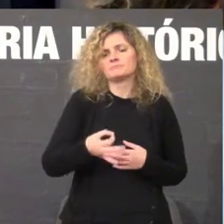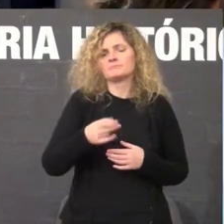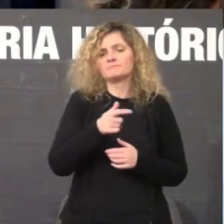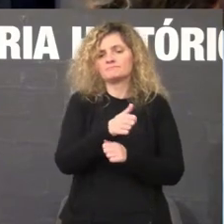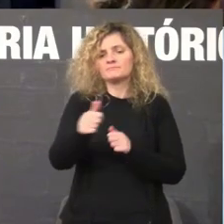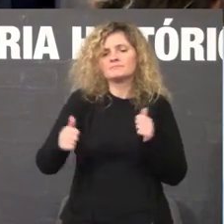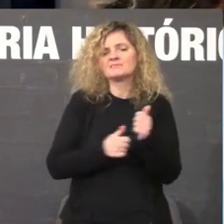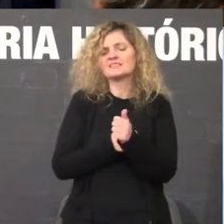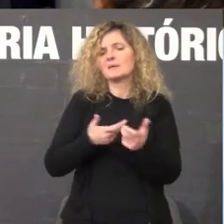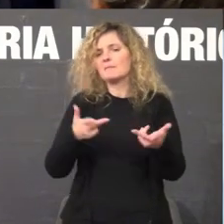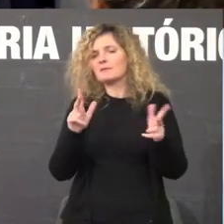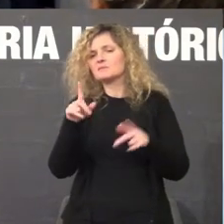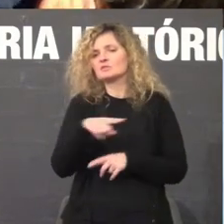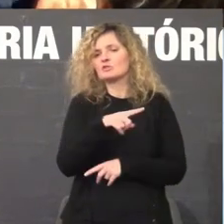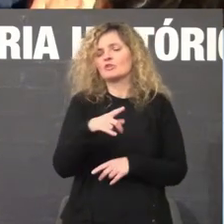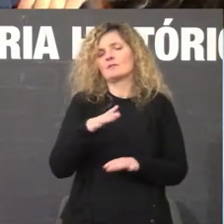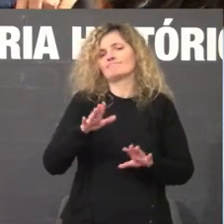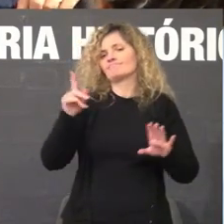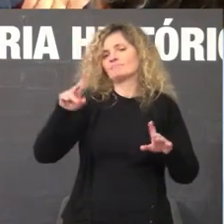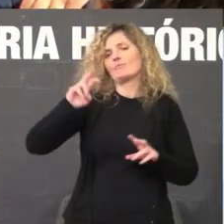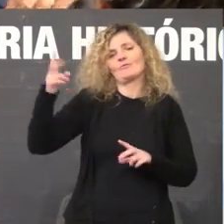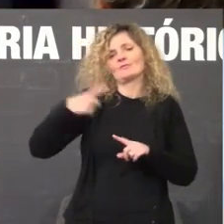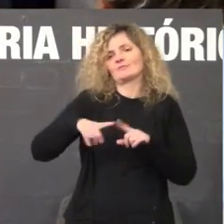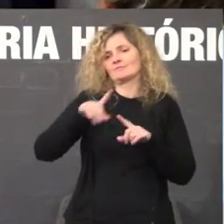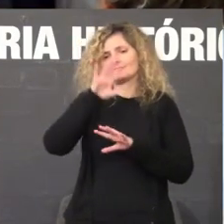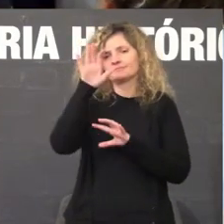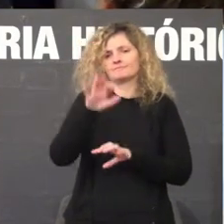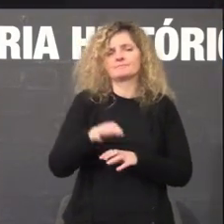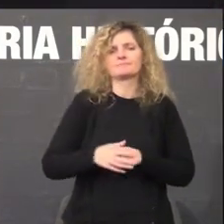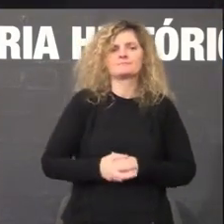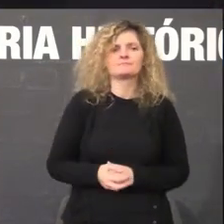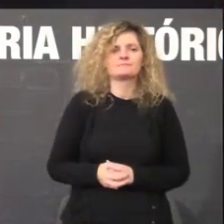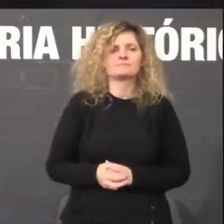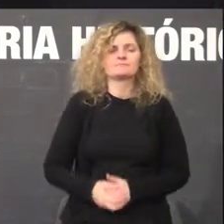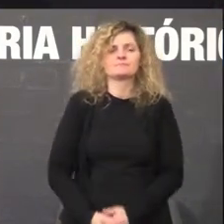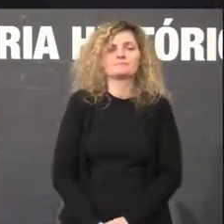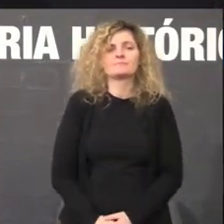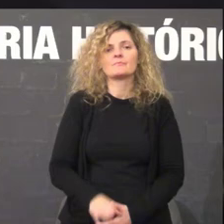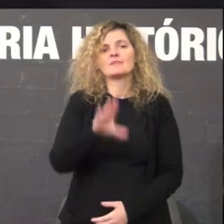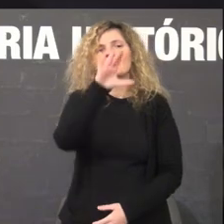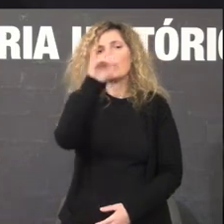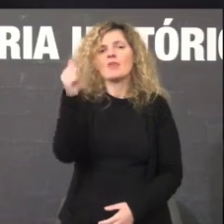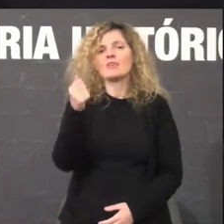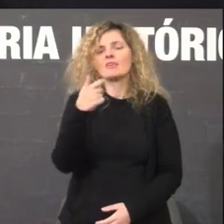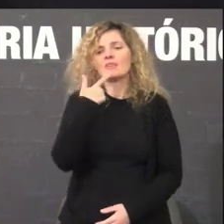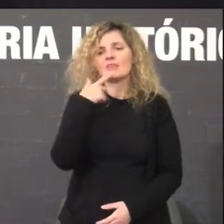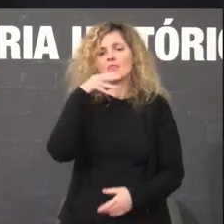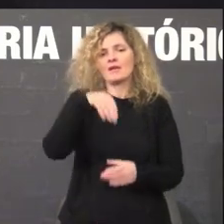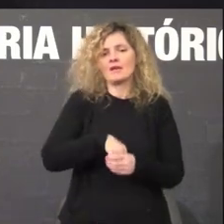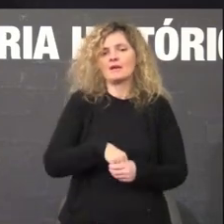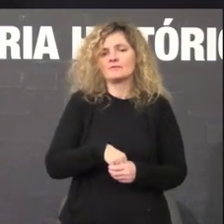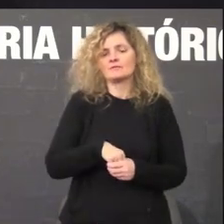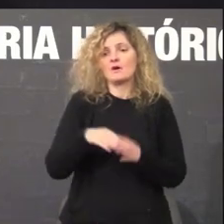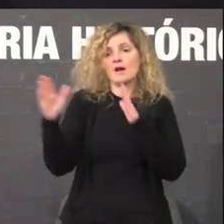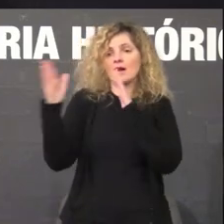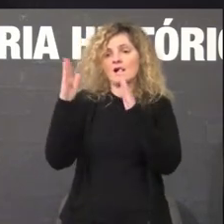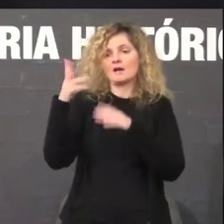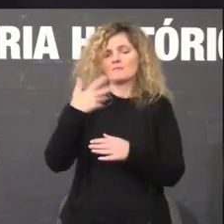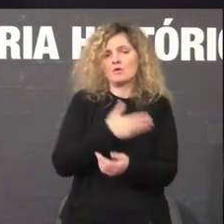detrás o quién lo permite o quién todas esas cosas? Ya es otra cosa. ¿La CIA interviene? En la época de